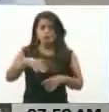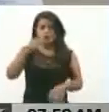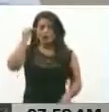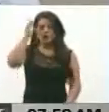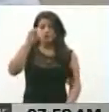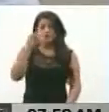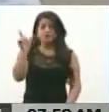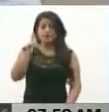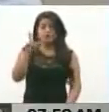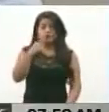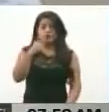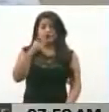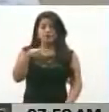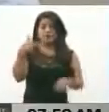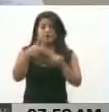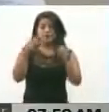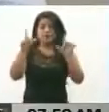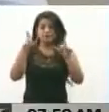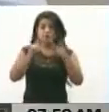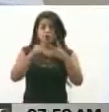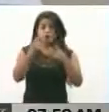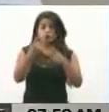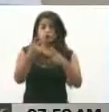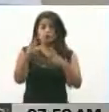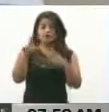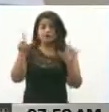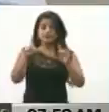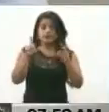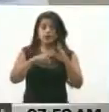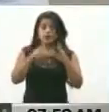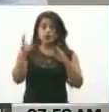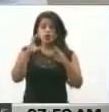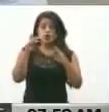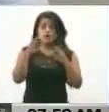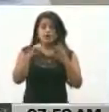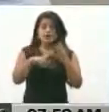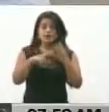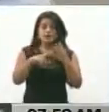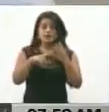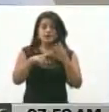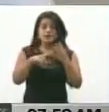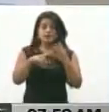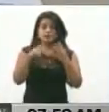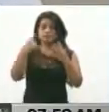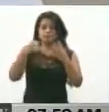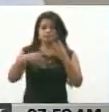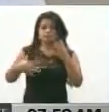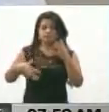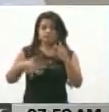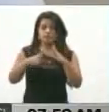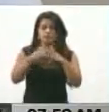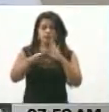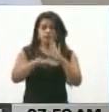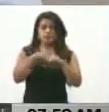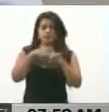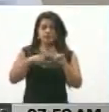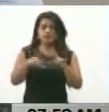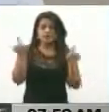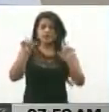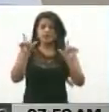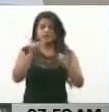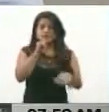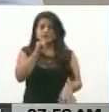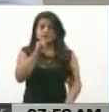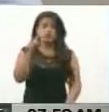TV, PDVSA TV, 123 TV, Colombella TV, de todo tipo de programación, canales de